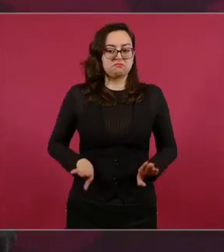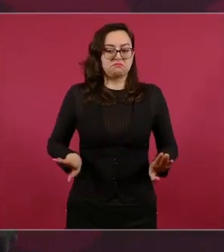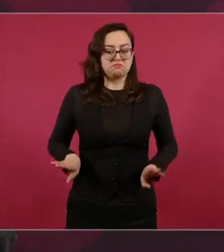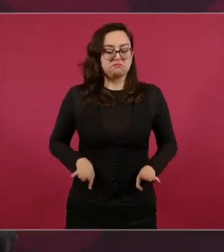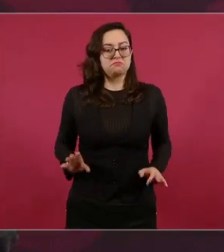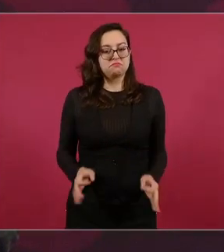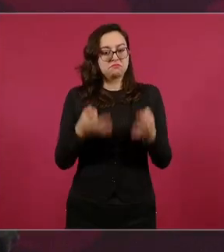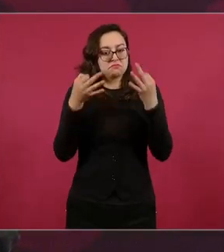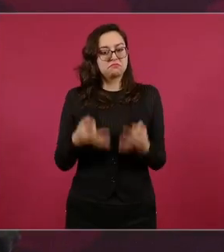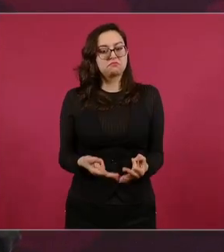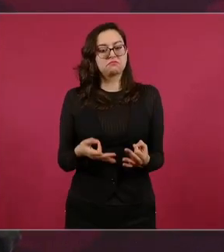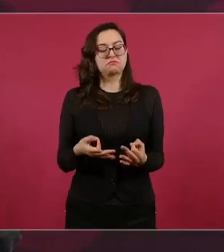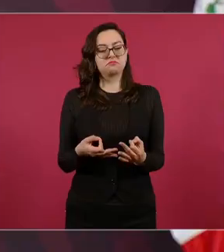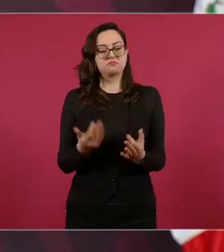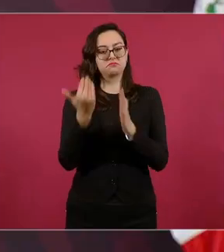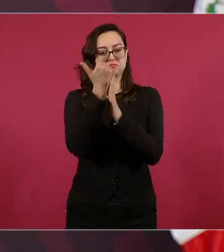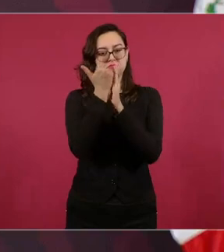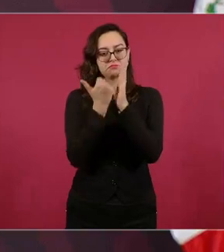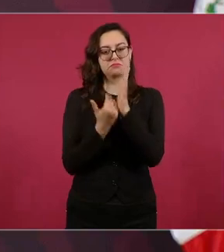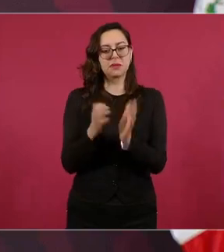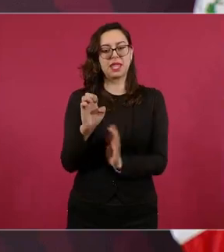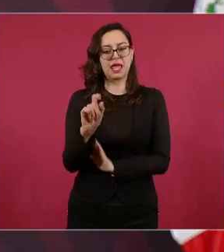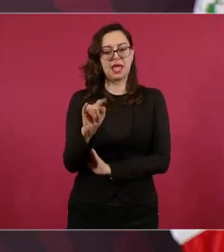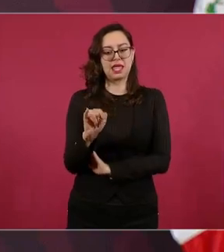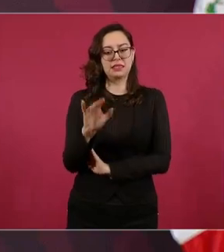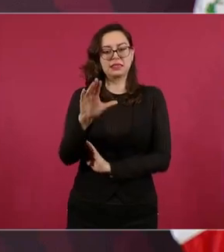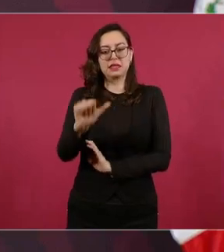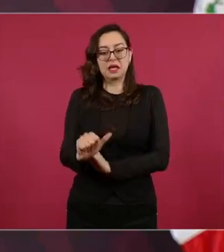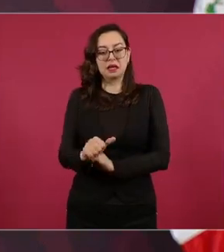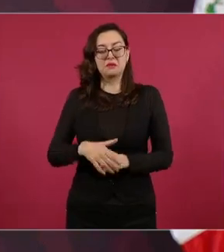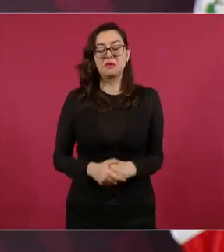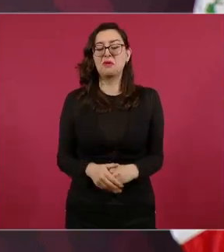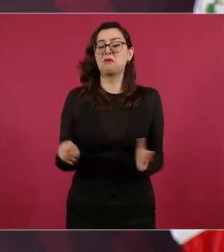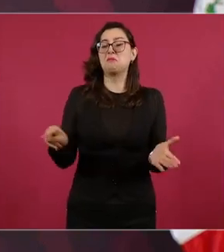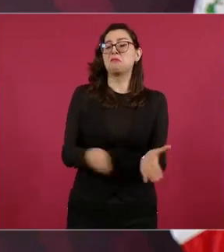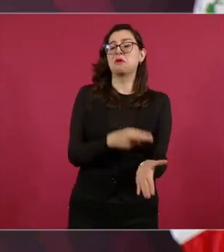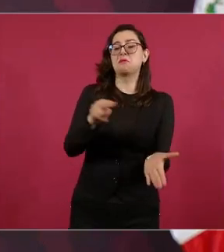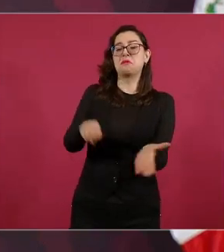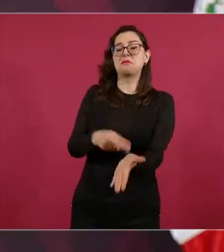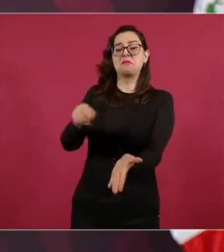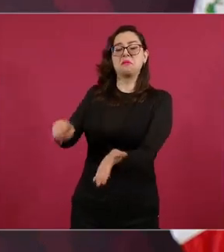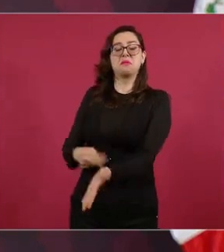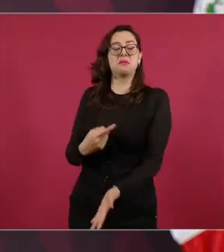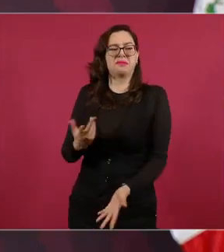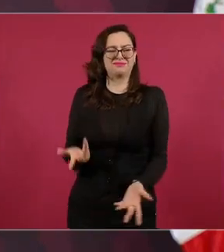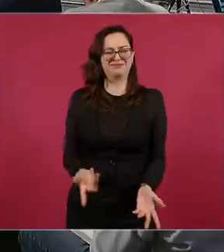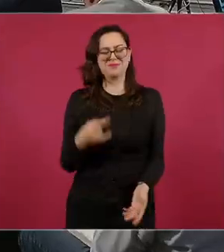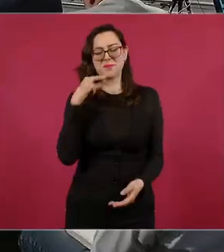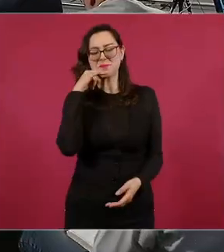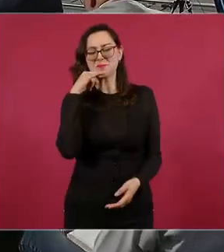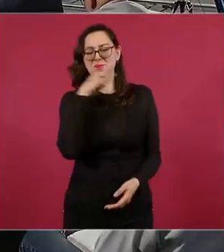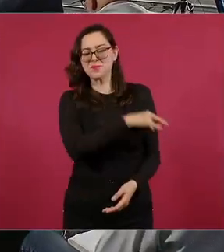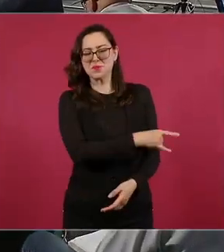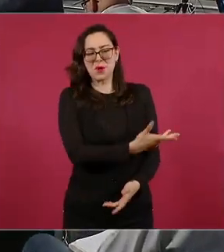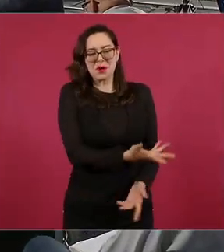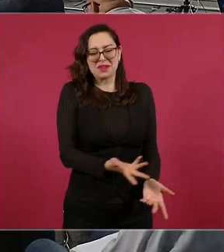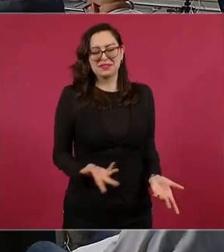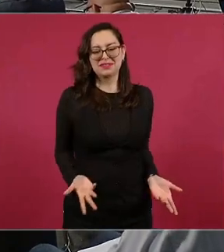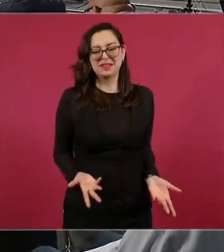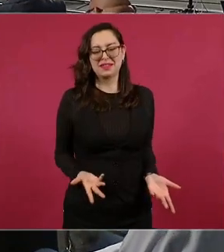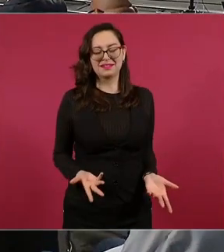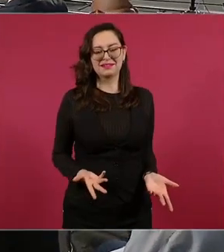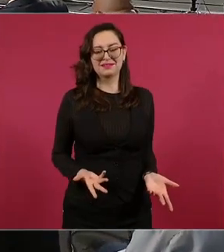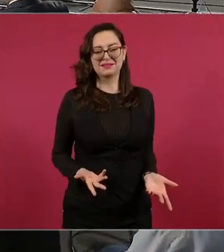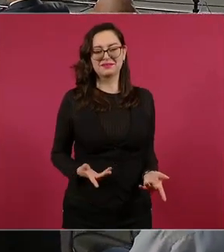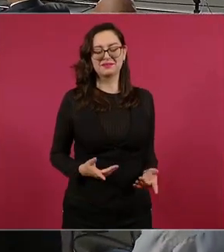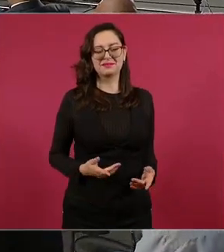ética ¿pero qué van a estar de hipócritas algunos firmando ahí si por atrás